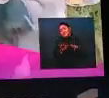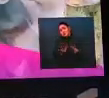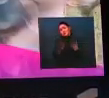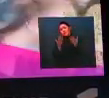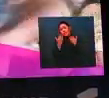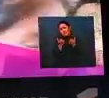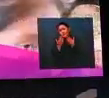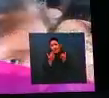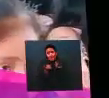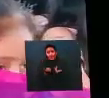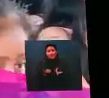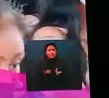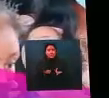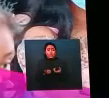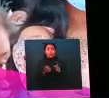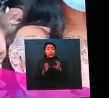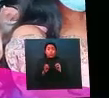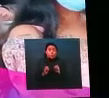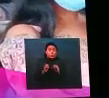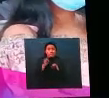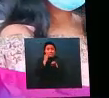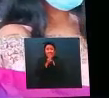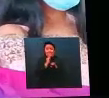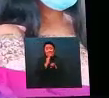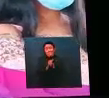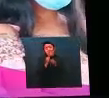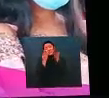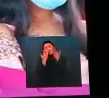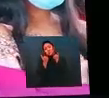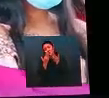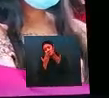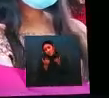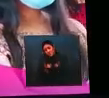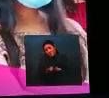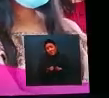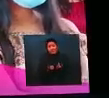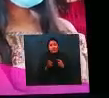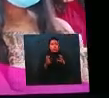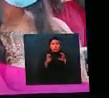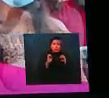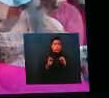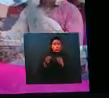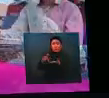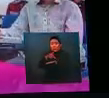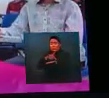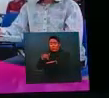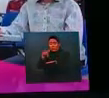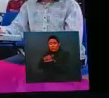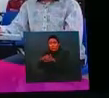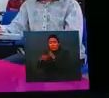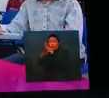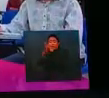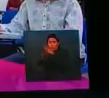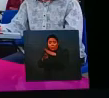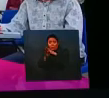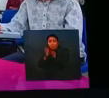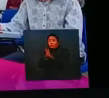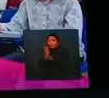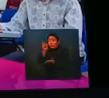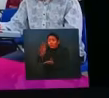no tenían a su alcance una institución bancaria donde realizar el